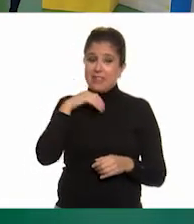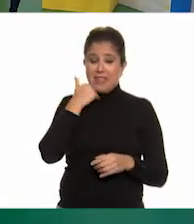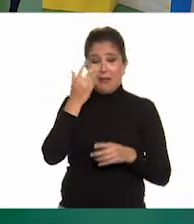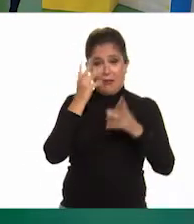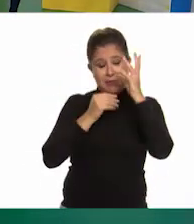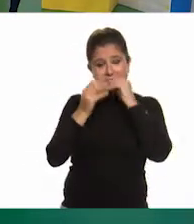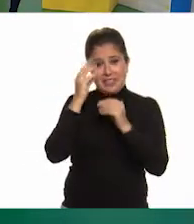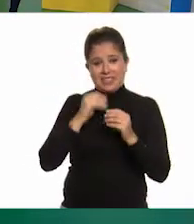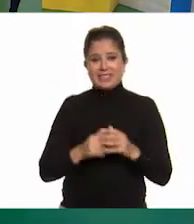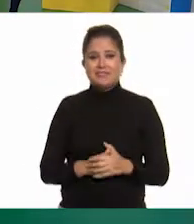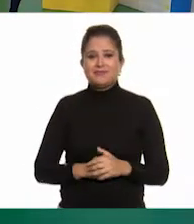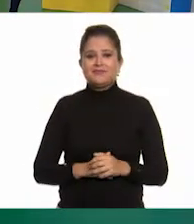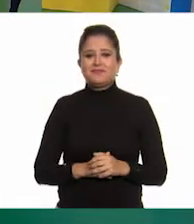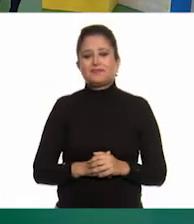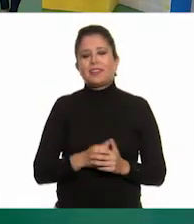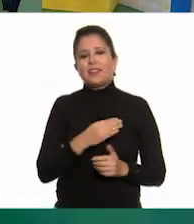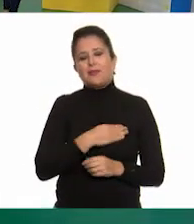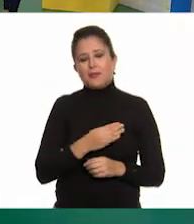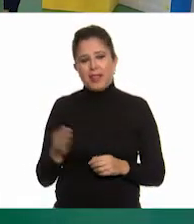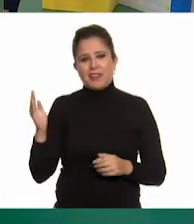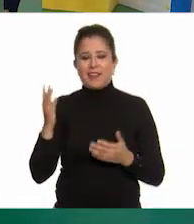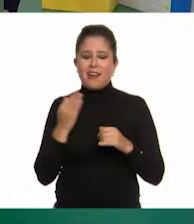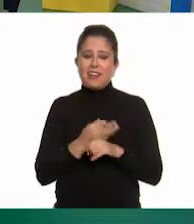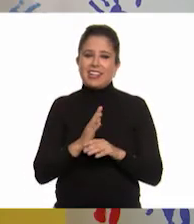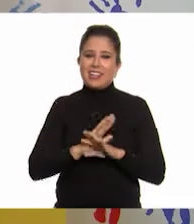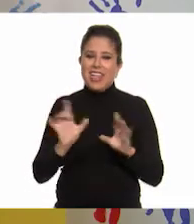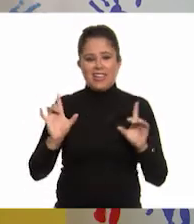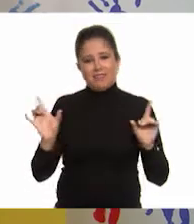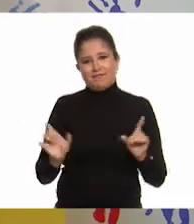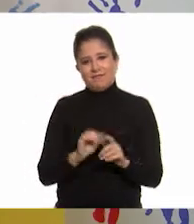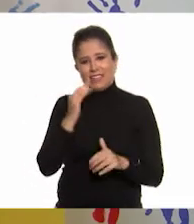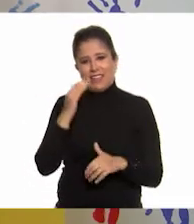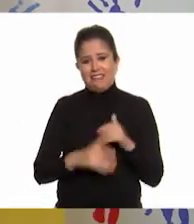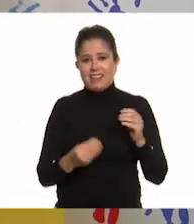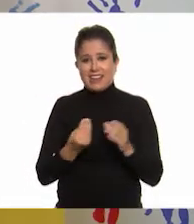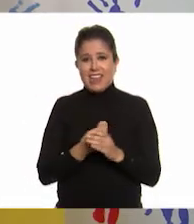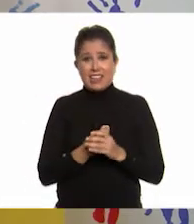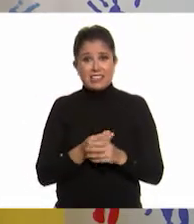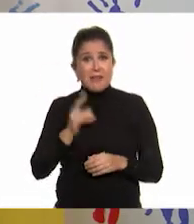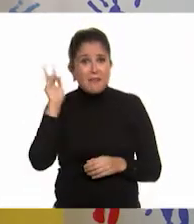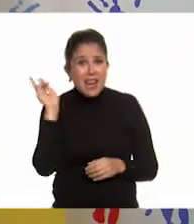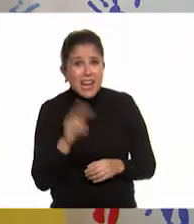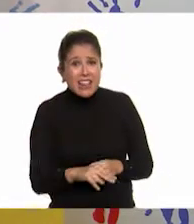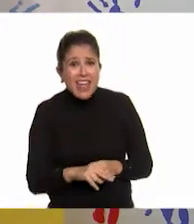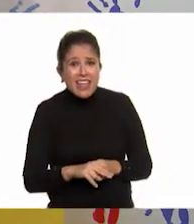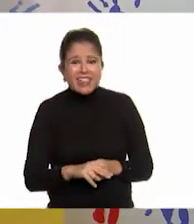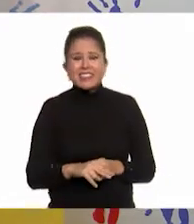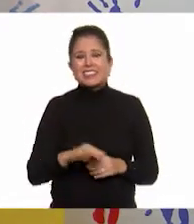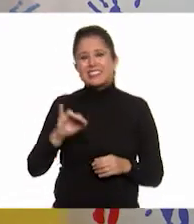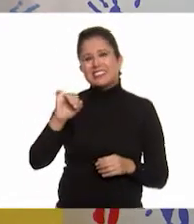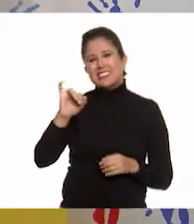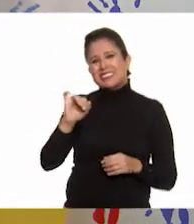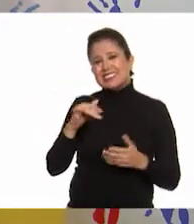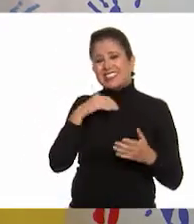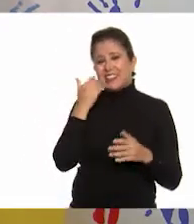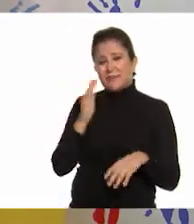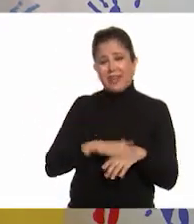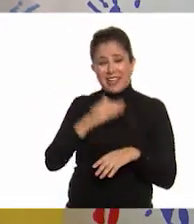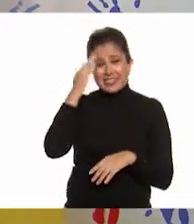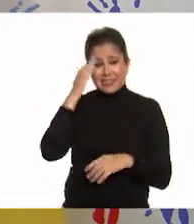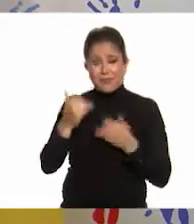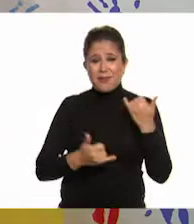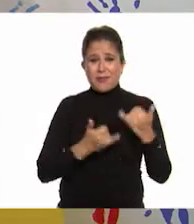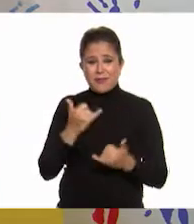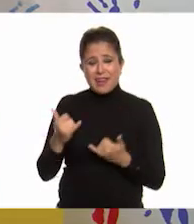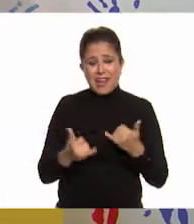aprender. Bueno, pues, ha terminado la clase. ¿De verdad? Sí, de verdad. Quisiéramos más tiempo para poder